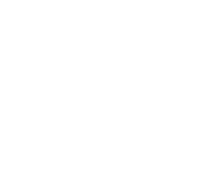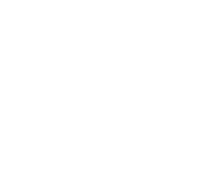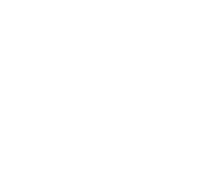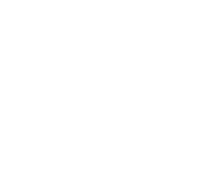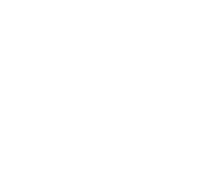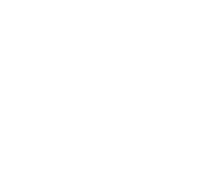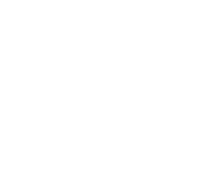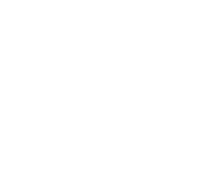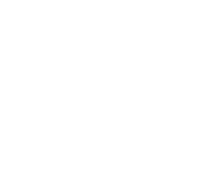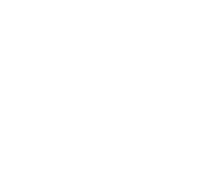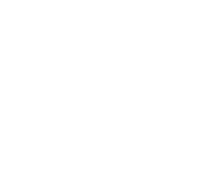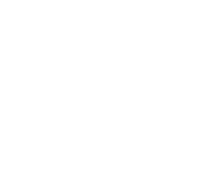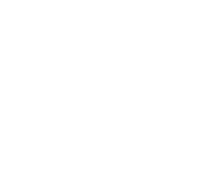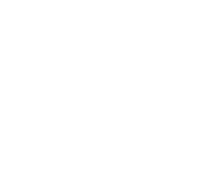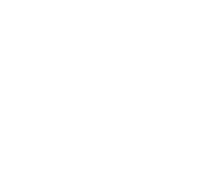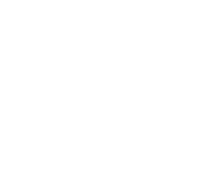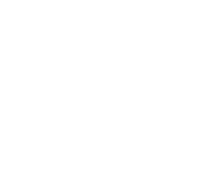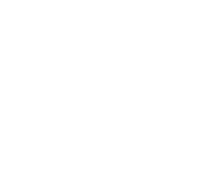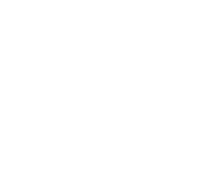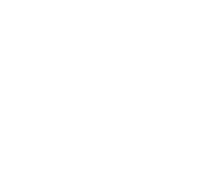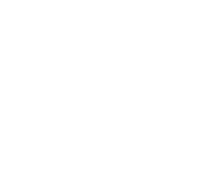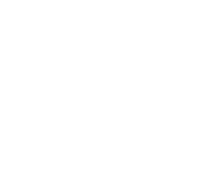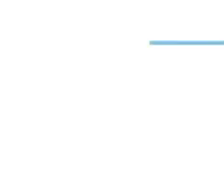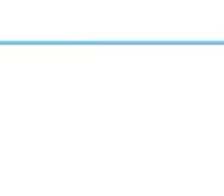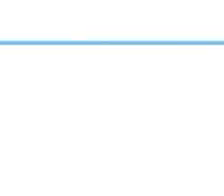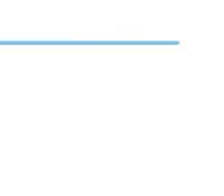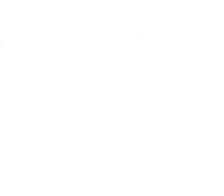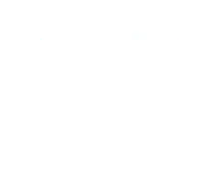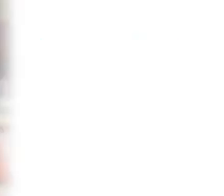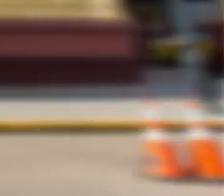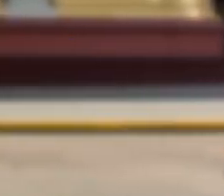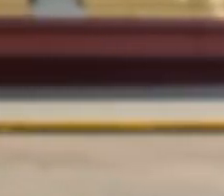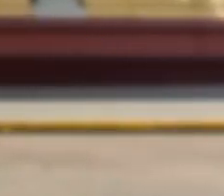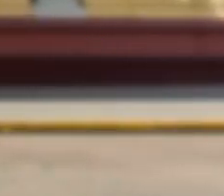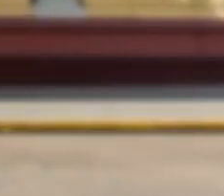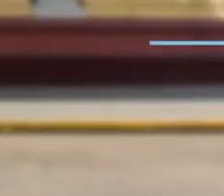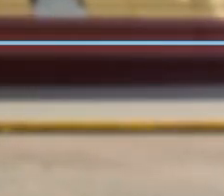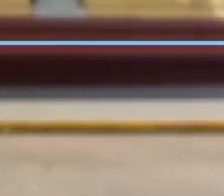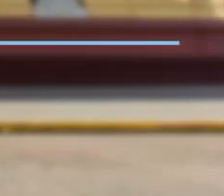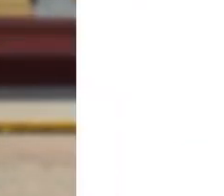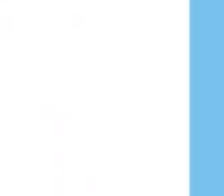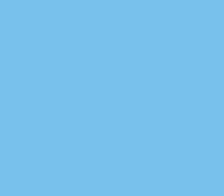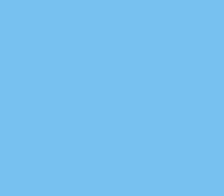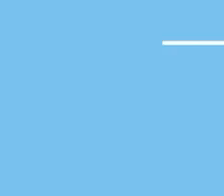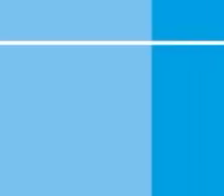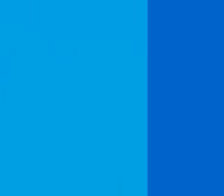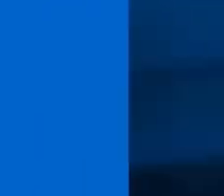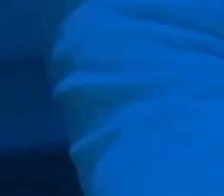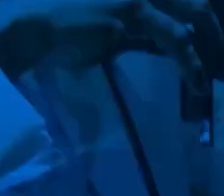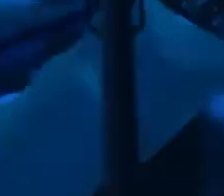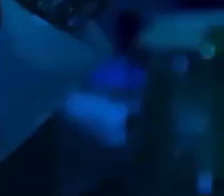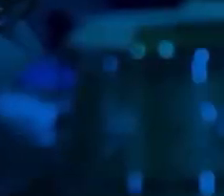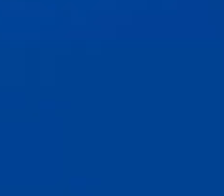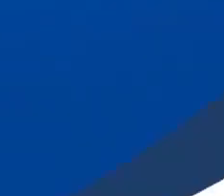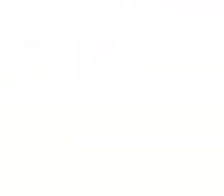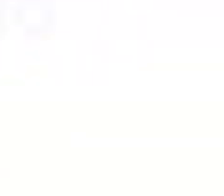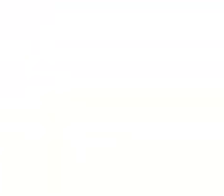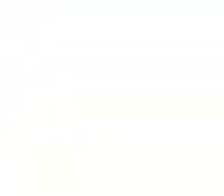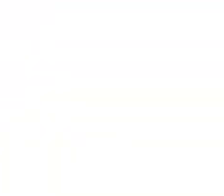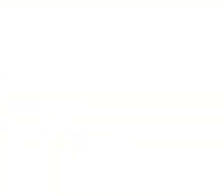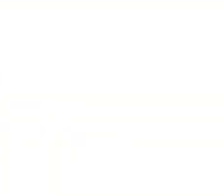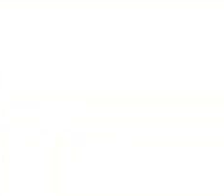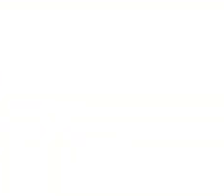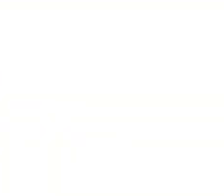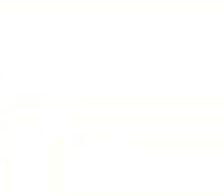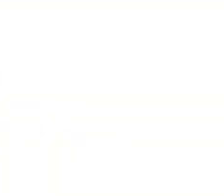El Gobierno Nacional a través del Ministerio de Cultura y Ser TV presentaron Mi Cultura en Casa 2.0.